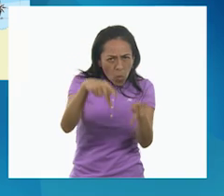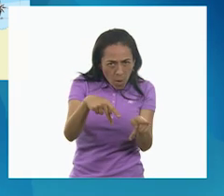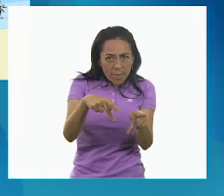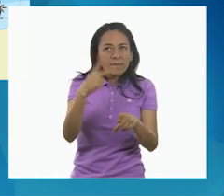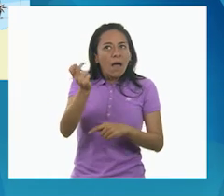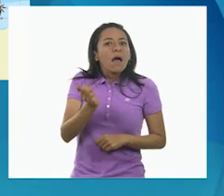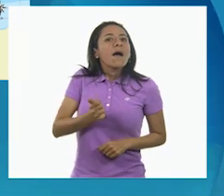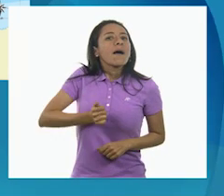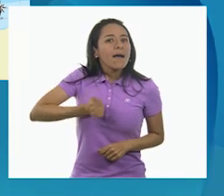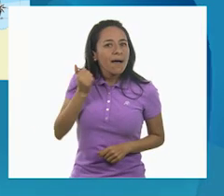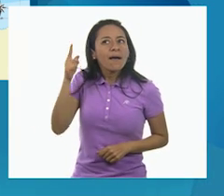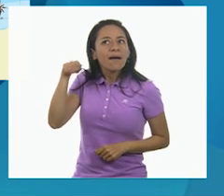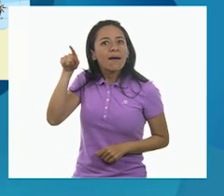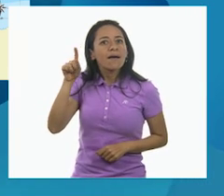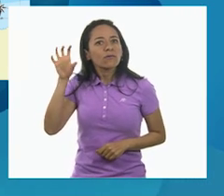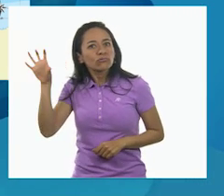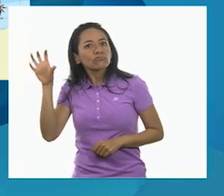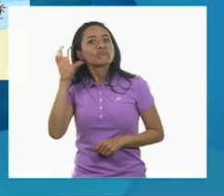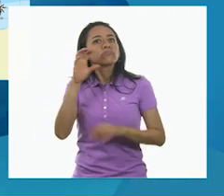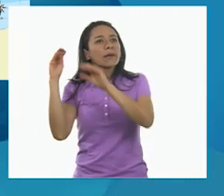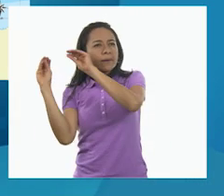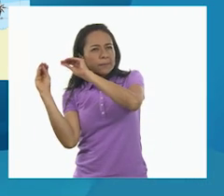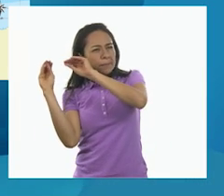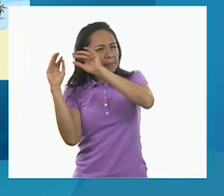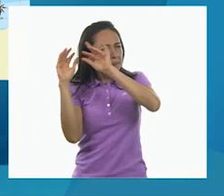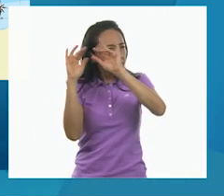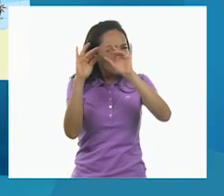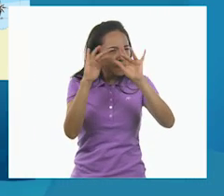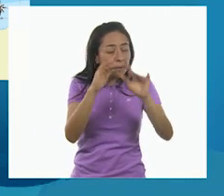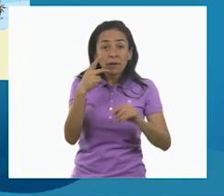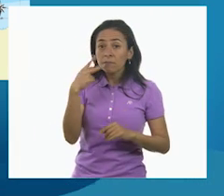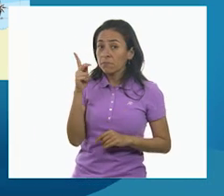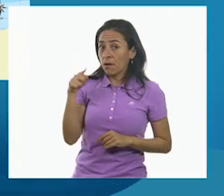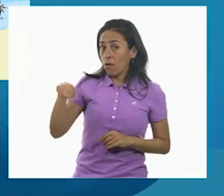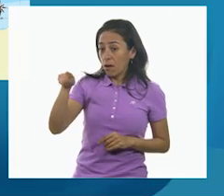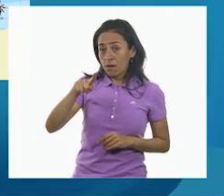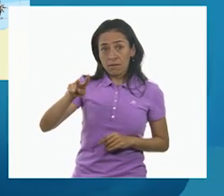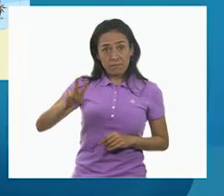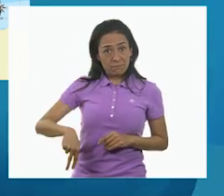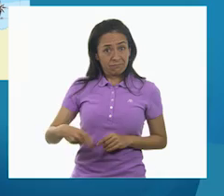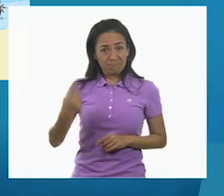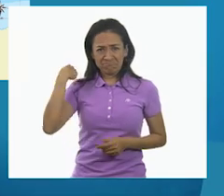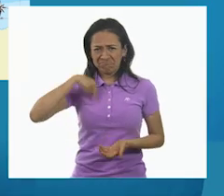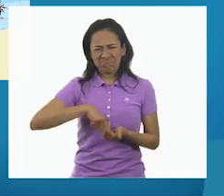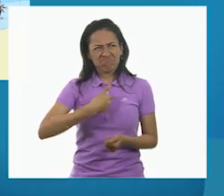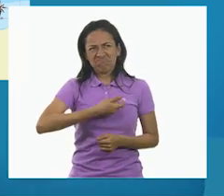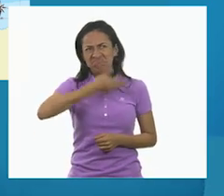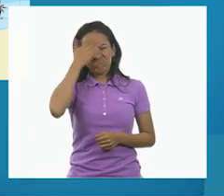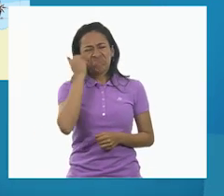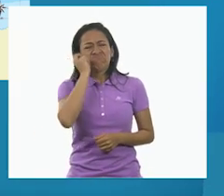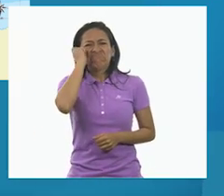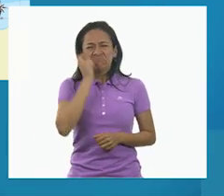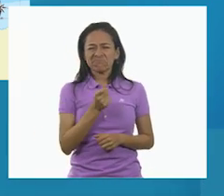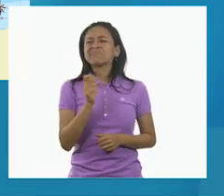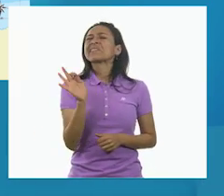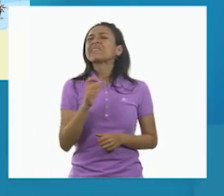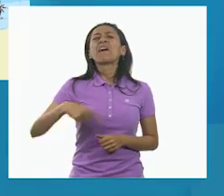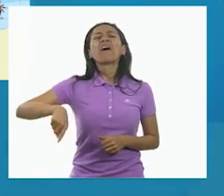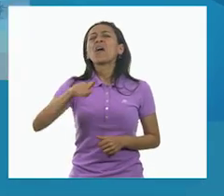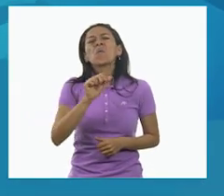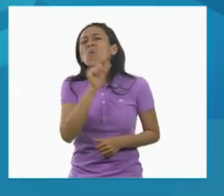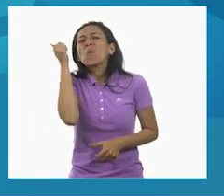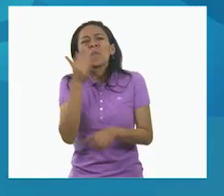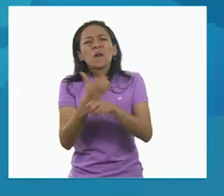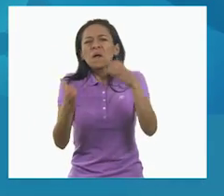saber, ellos no sabían que estaban llegando a un nuevo continente. Seguramente venían siguiendo a manadas de animales,